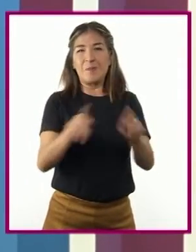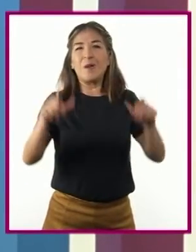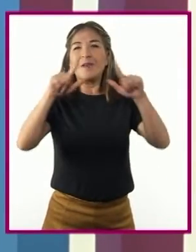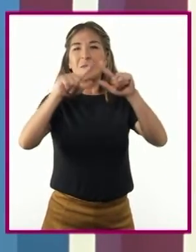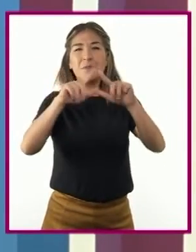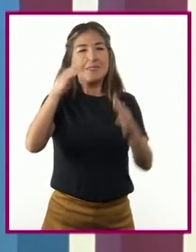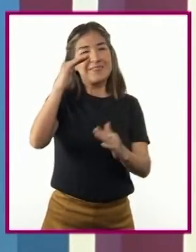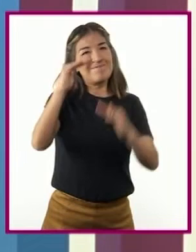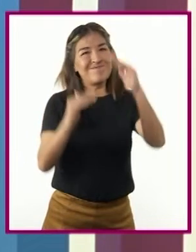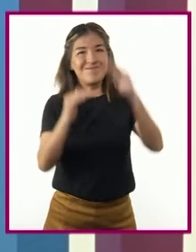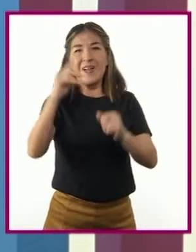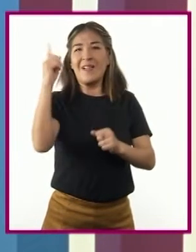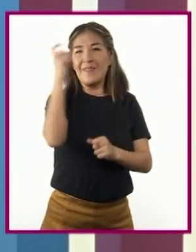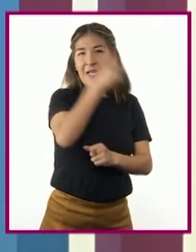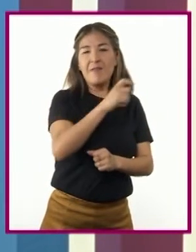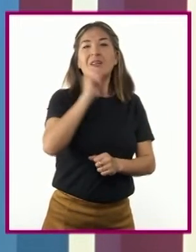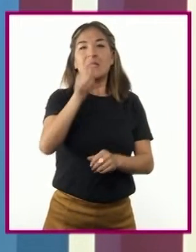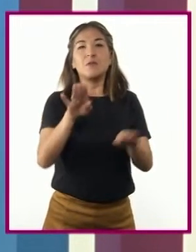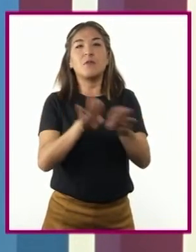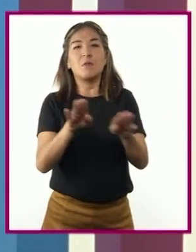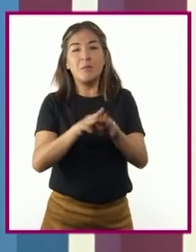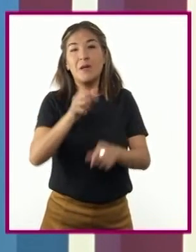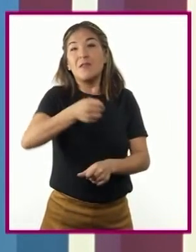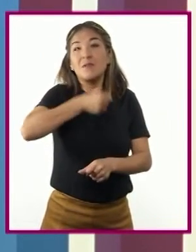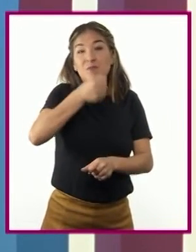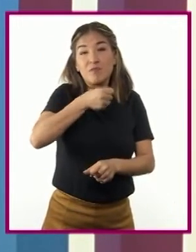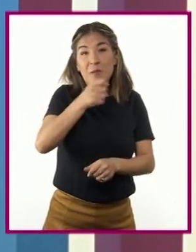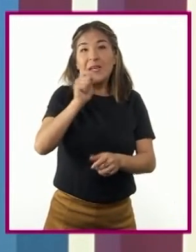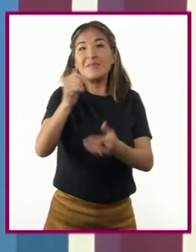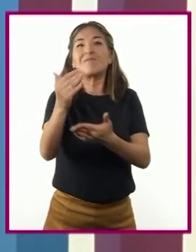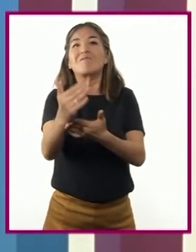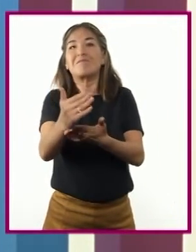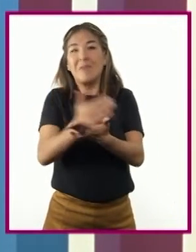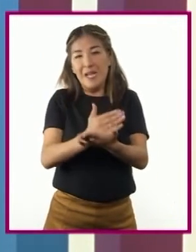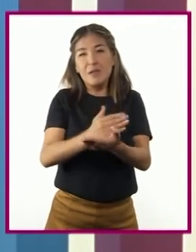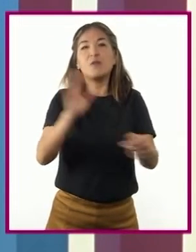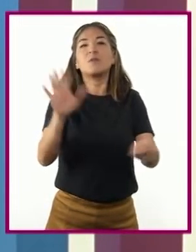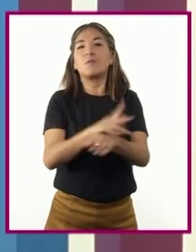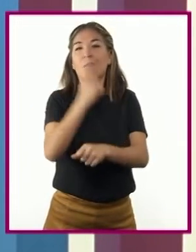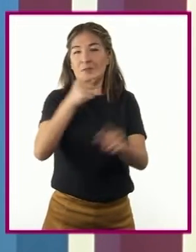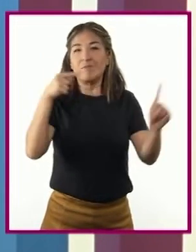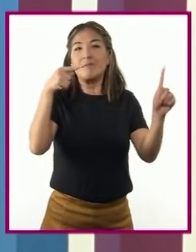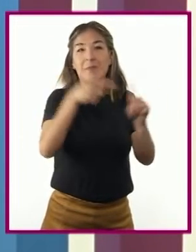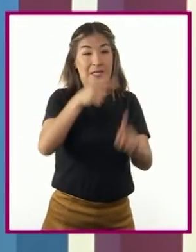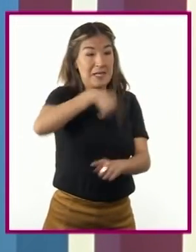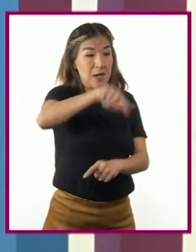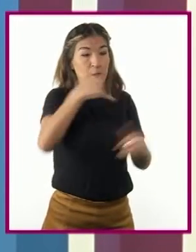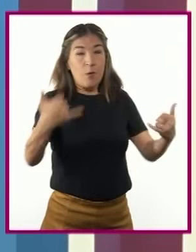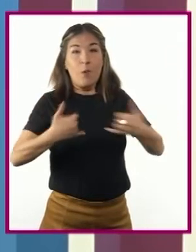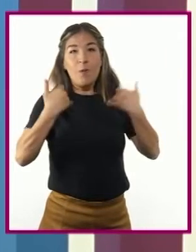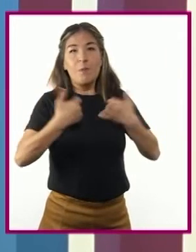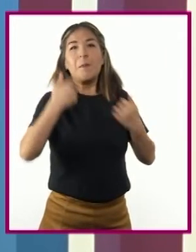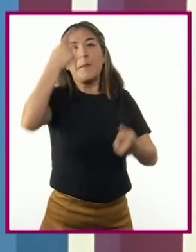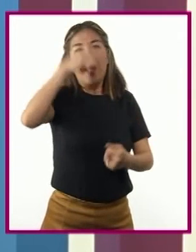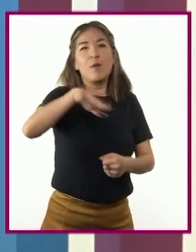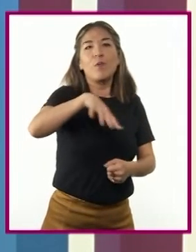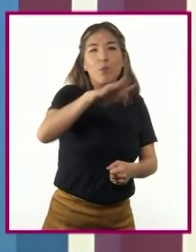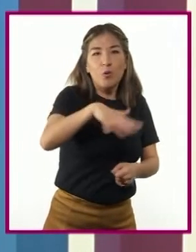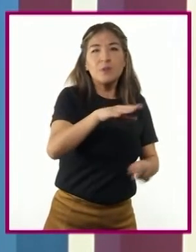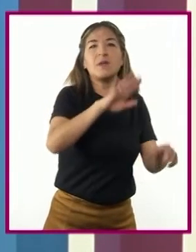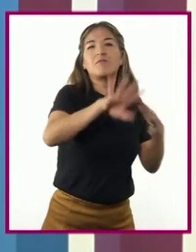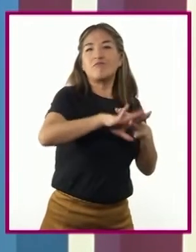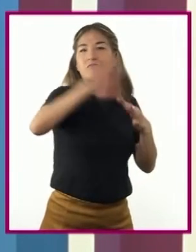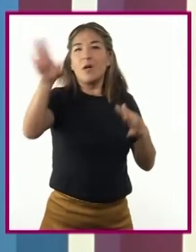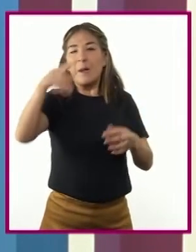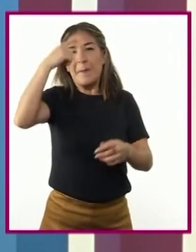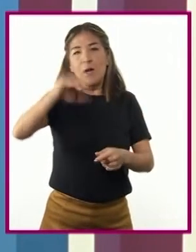la migración continua retrasa el envejecimiento de la población, pues principalmente son los jóvenes quienes buscan una mejor